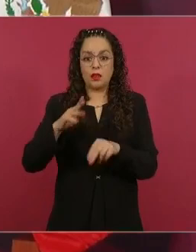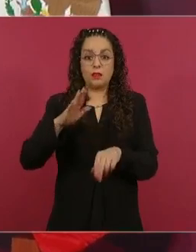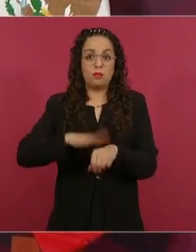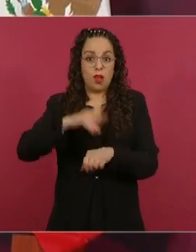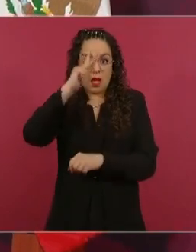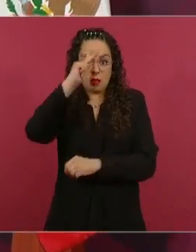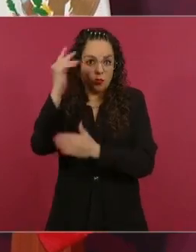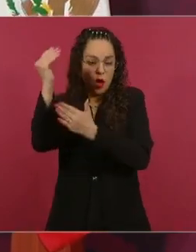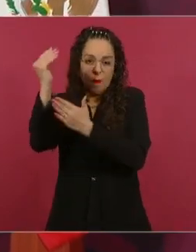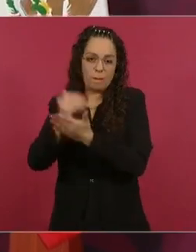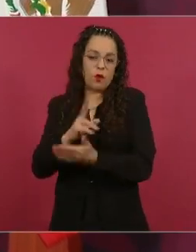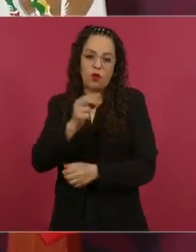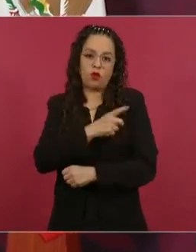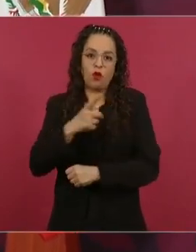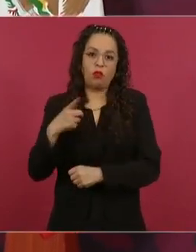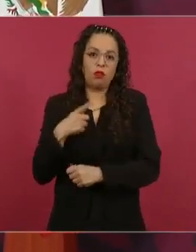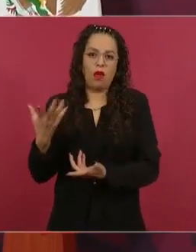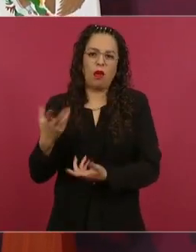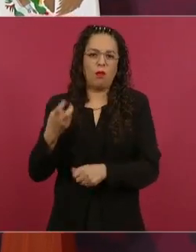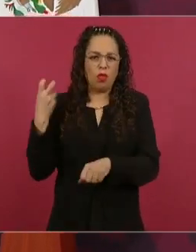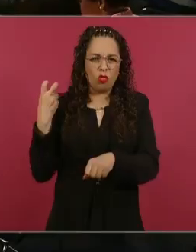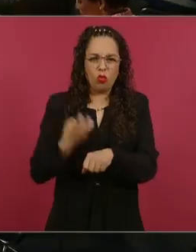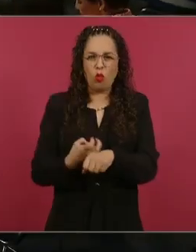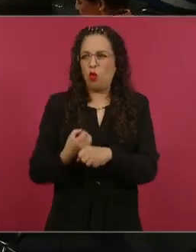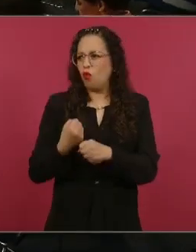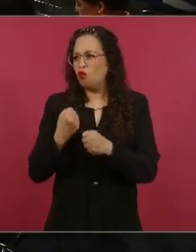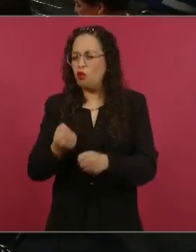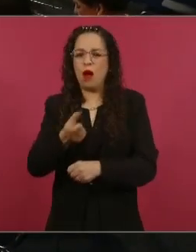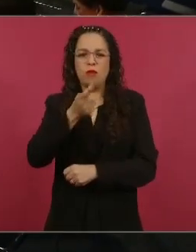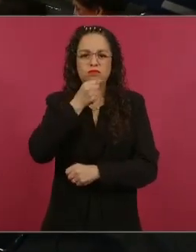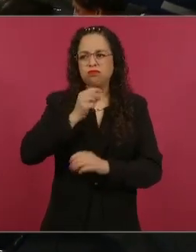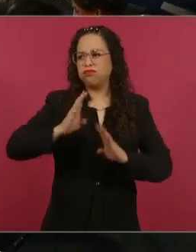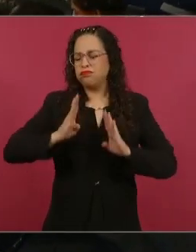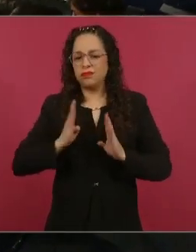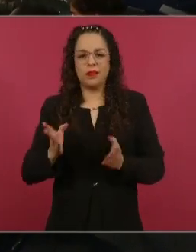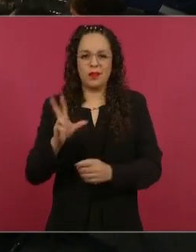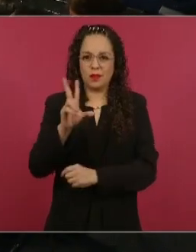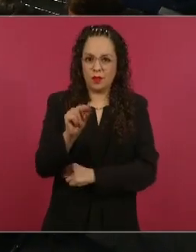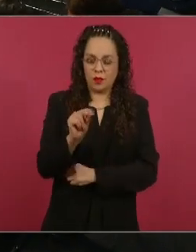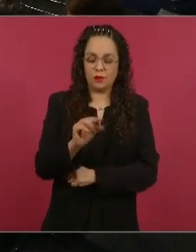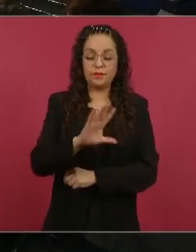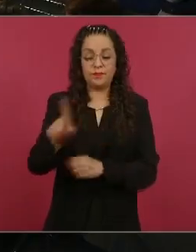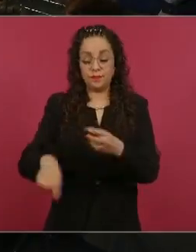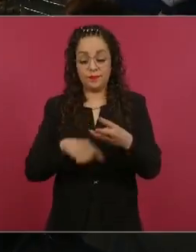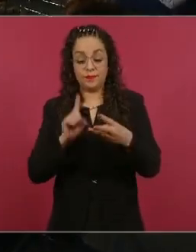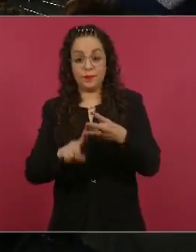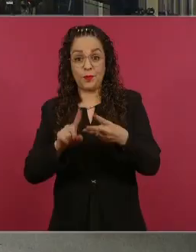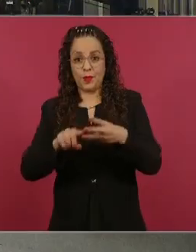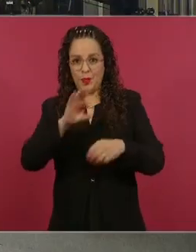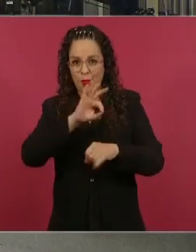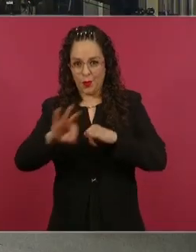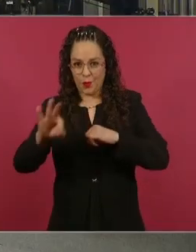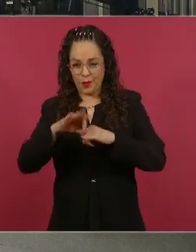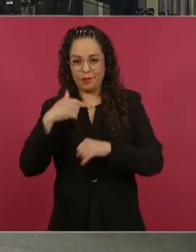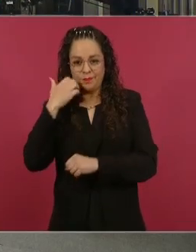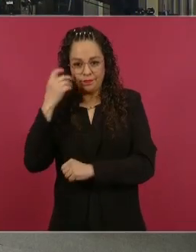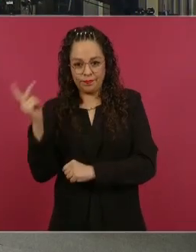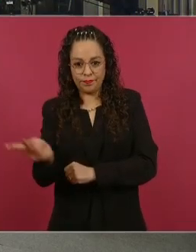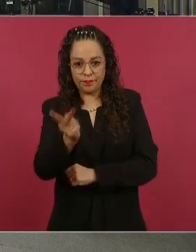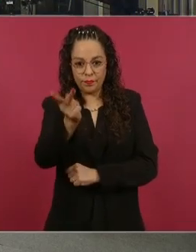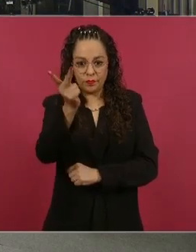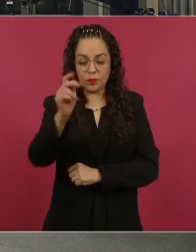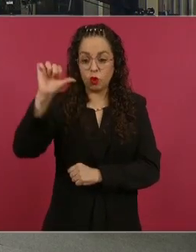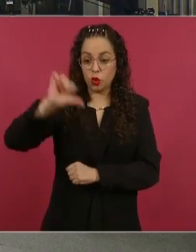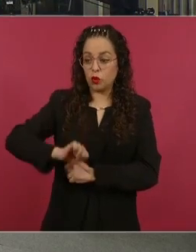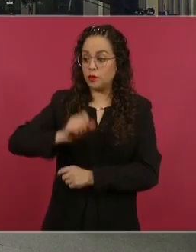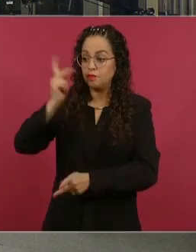mucho menos la violencia. Está bien, muchas gracias. Y por último, hoy se definen los nombres de los finalistas de Morena que habrán de someterse a una encuesta para